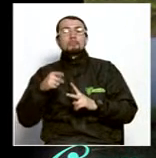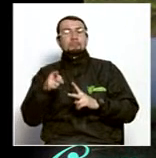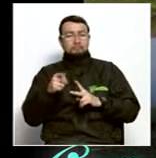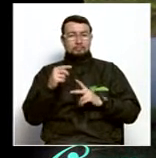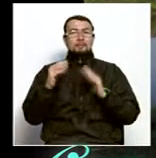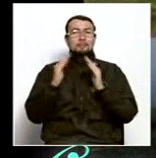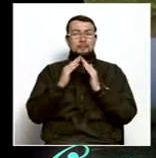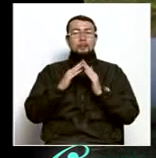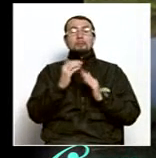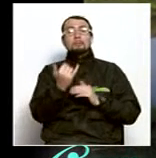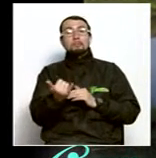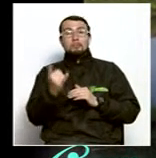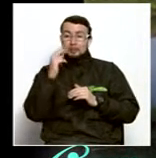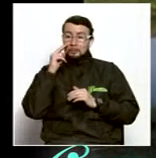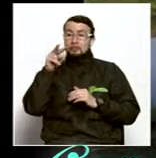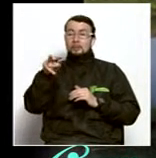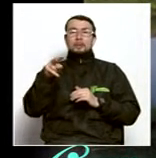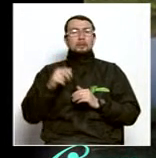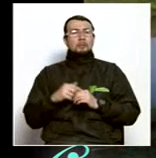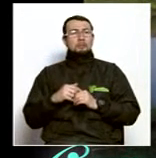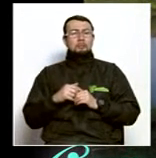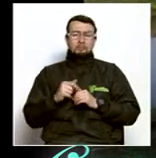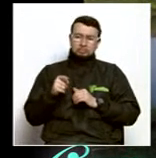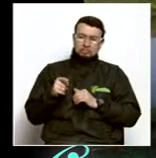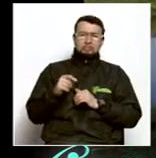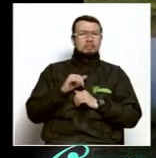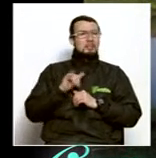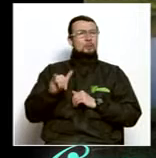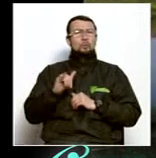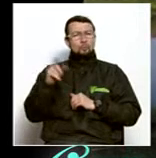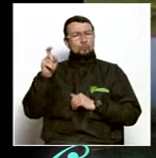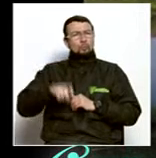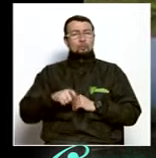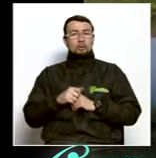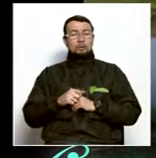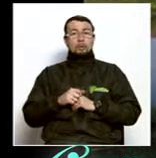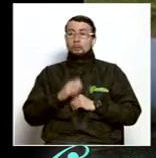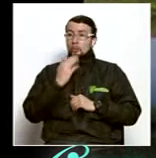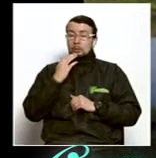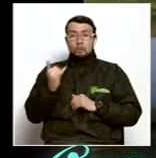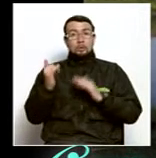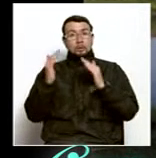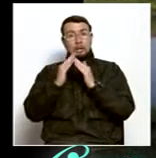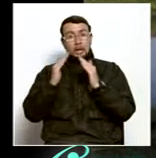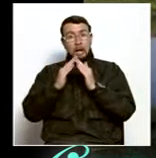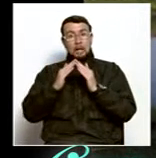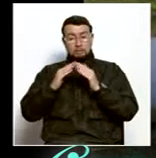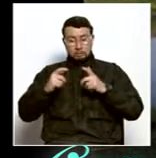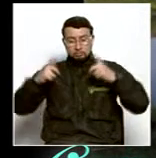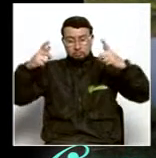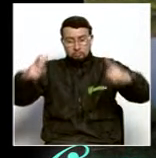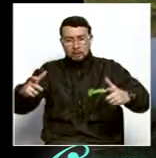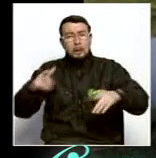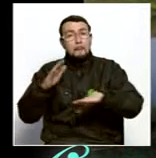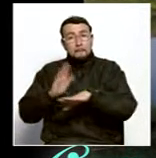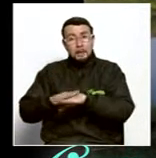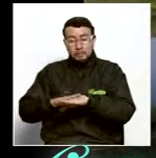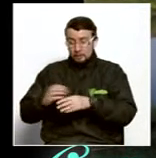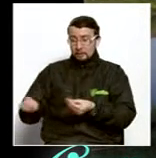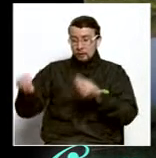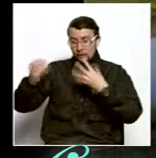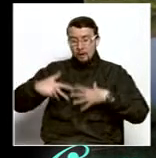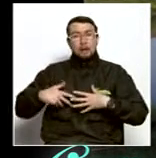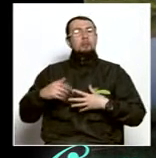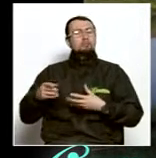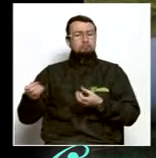esta maloca. Y uno dice, uno debería hacer esto en el patio de la casa, lo que le permita la vida. Pues